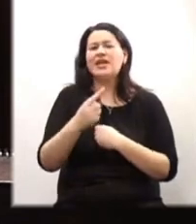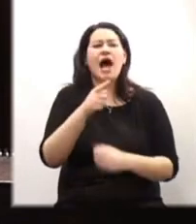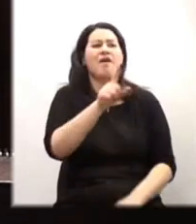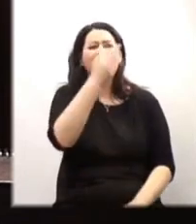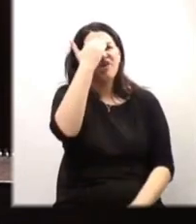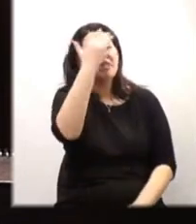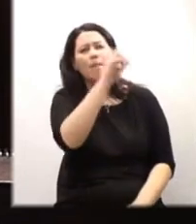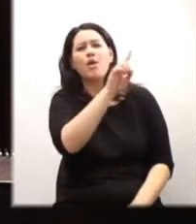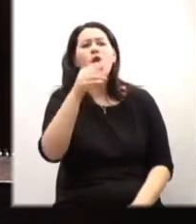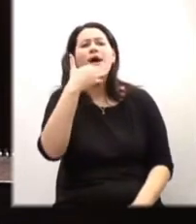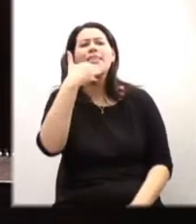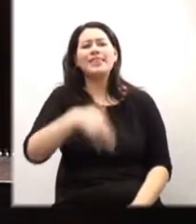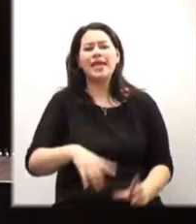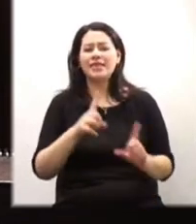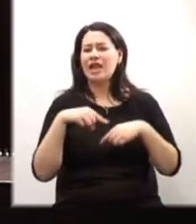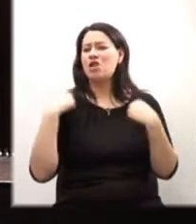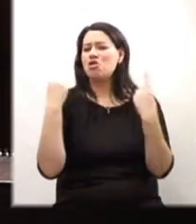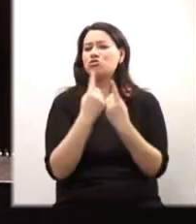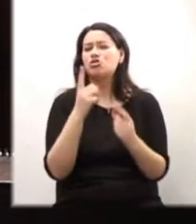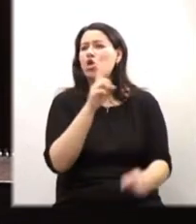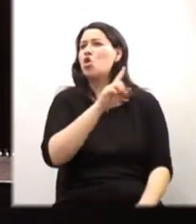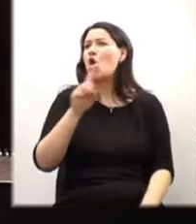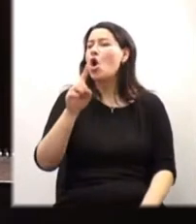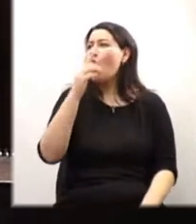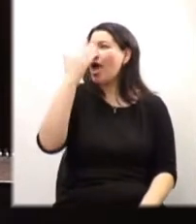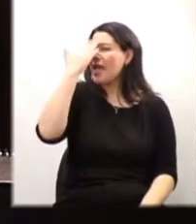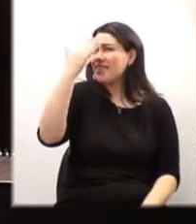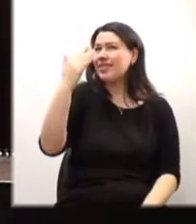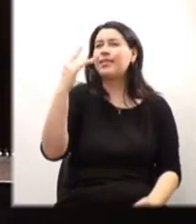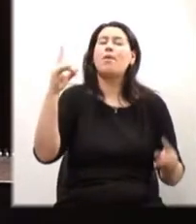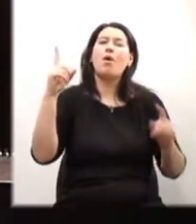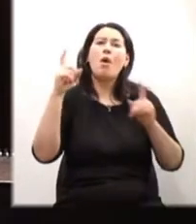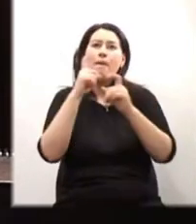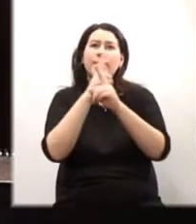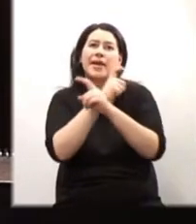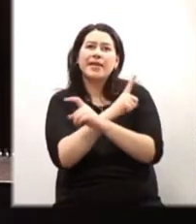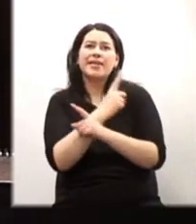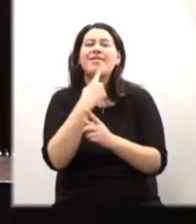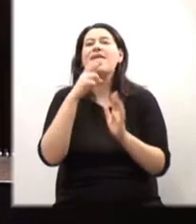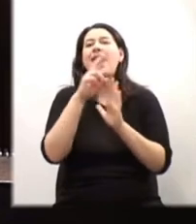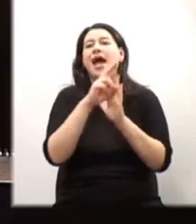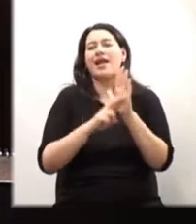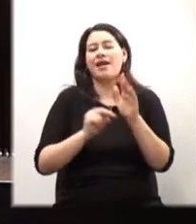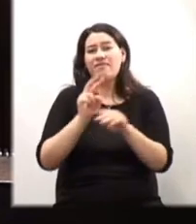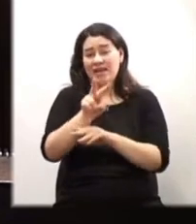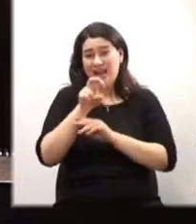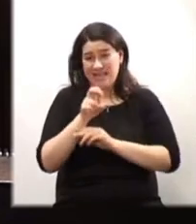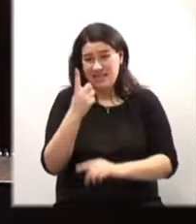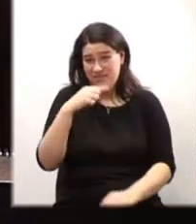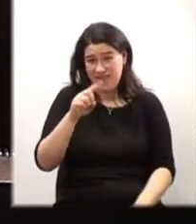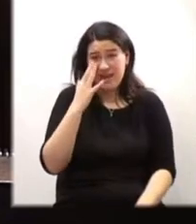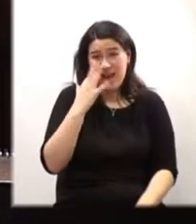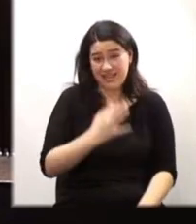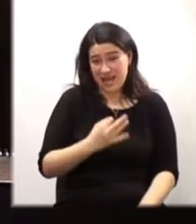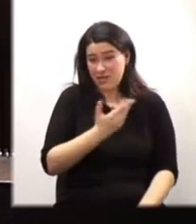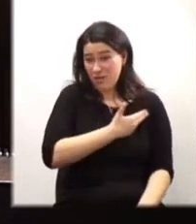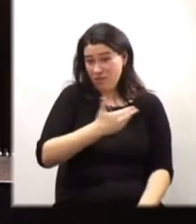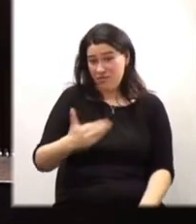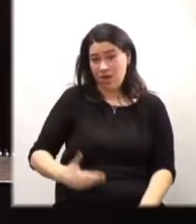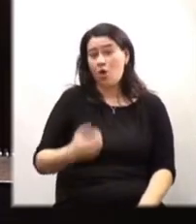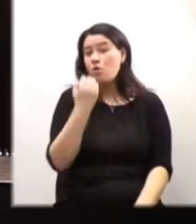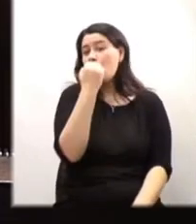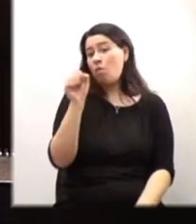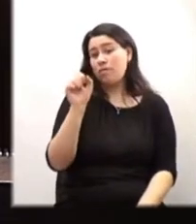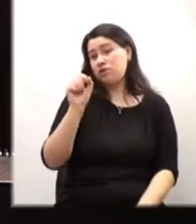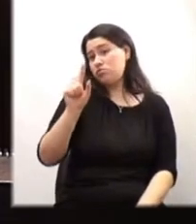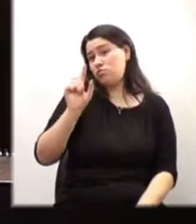no nos da la cabeza para entender lo complejo que es la regla fiscal, la realidad es que el gobierno incumple su